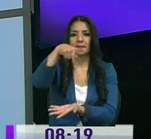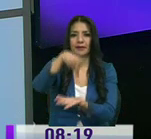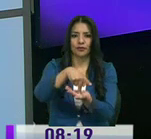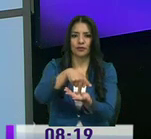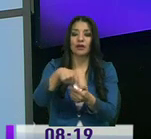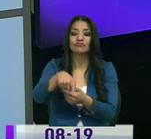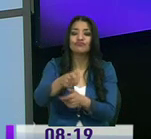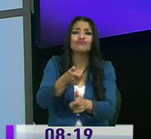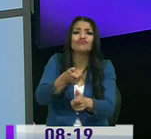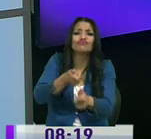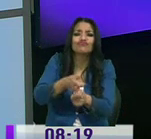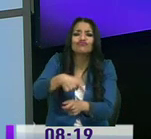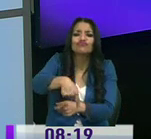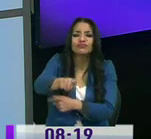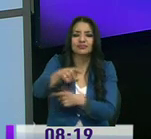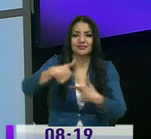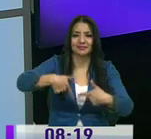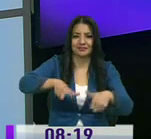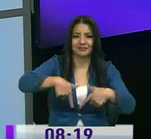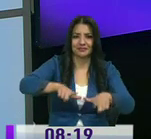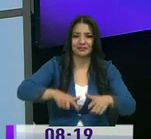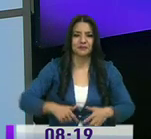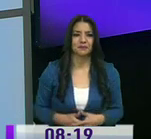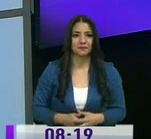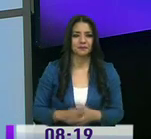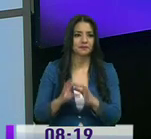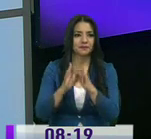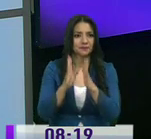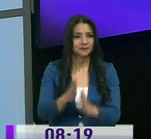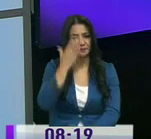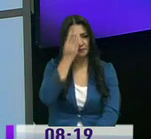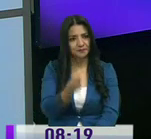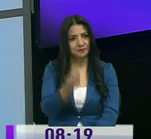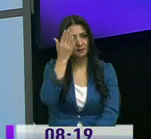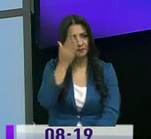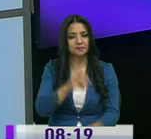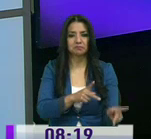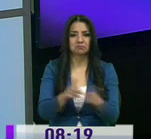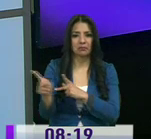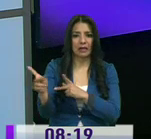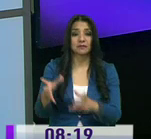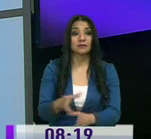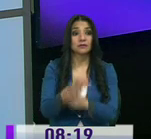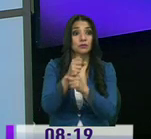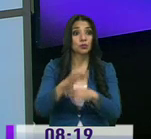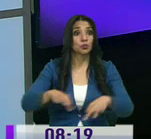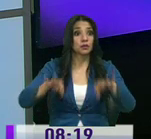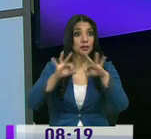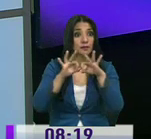días, que ya muy poquito del carnaval. Así que, Andrea, buenos días, adelante, operativos, importante esto.